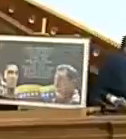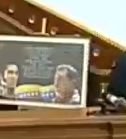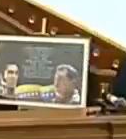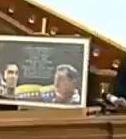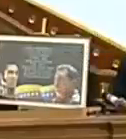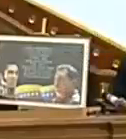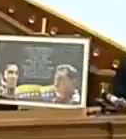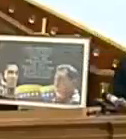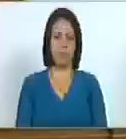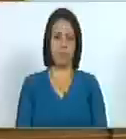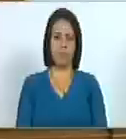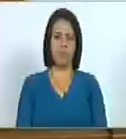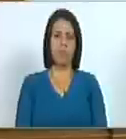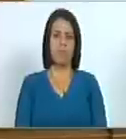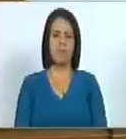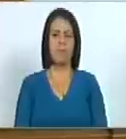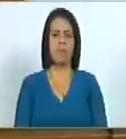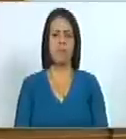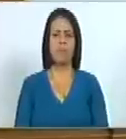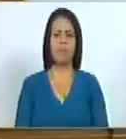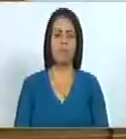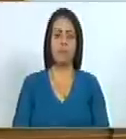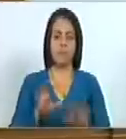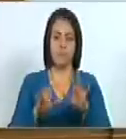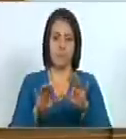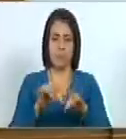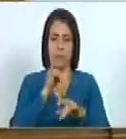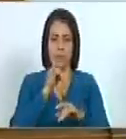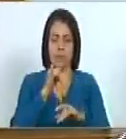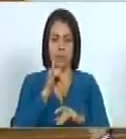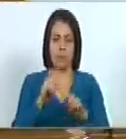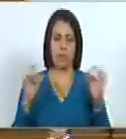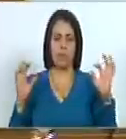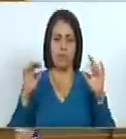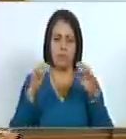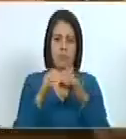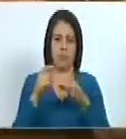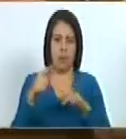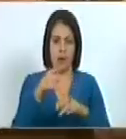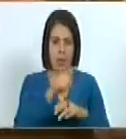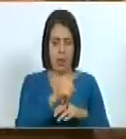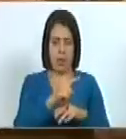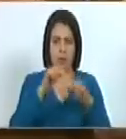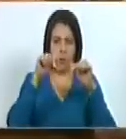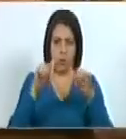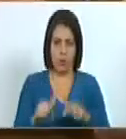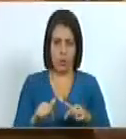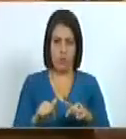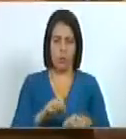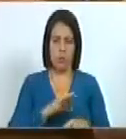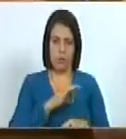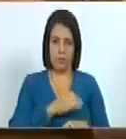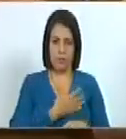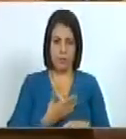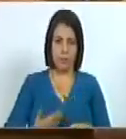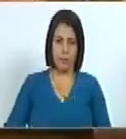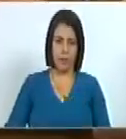Ciudadana secretaria, sírvase informar si hay quórum. Hay quórum, ciudadano